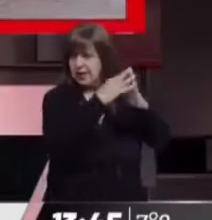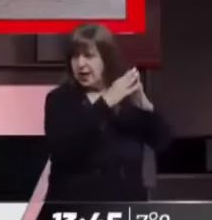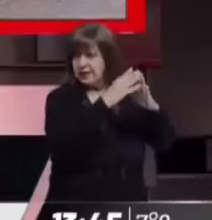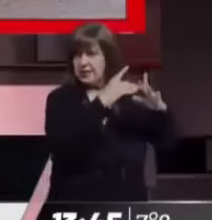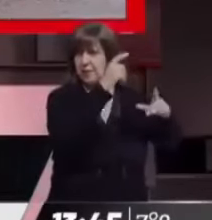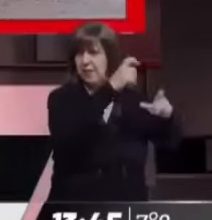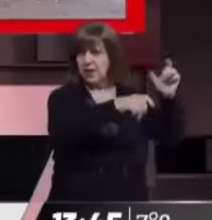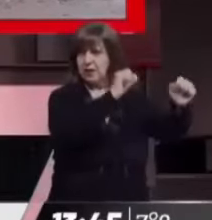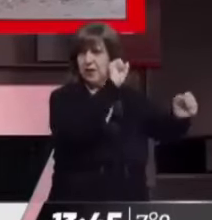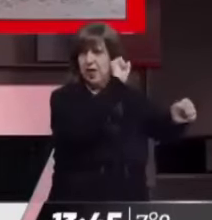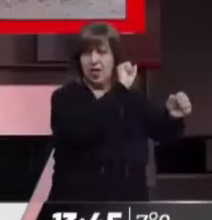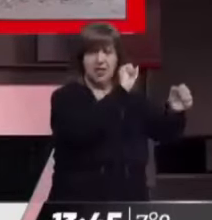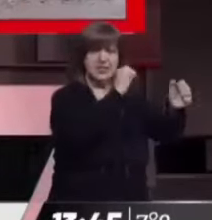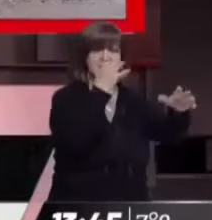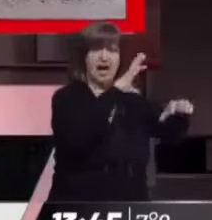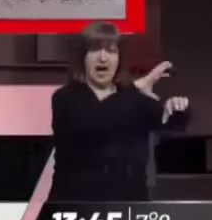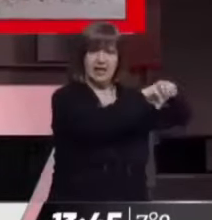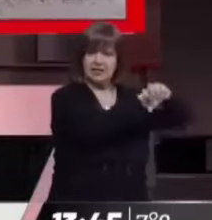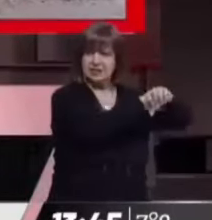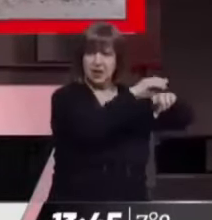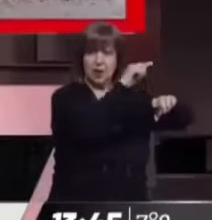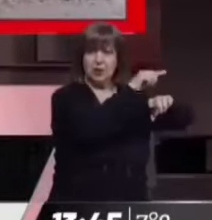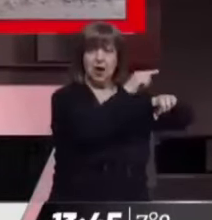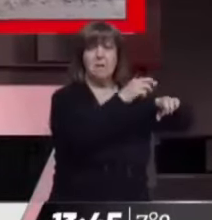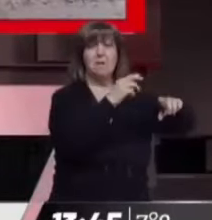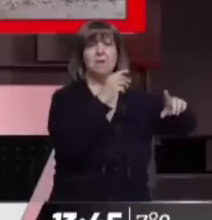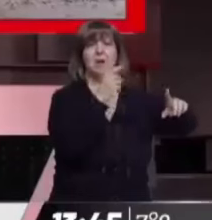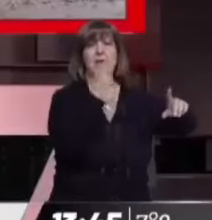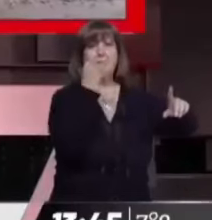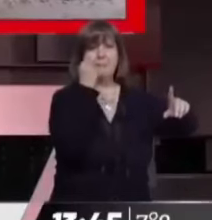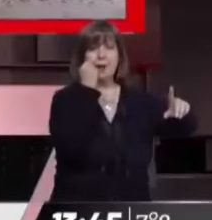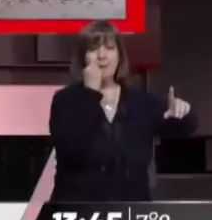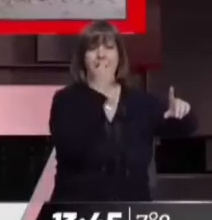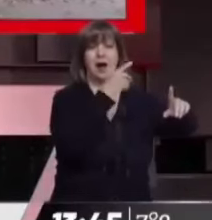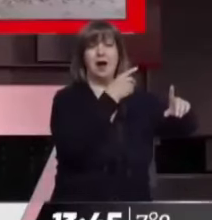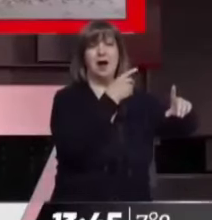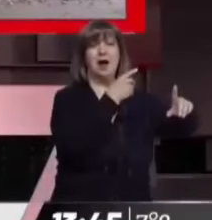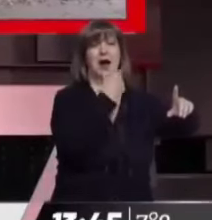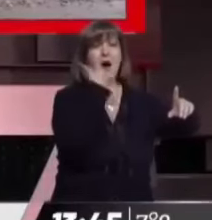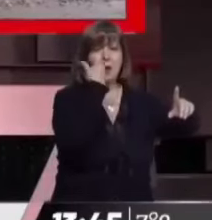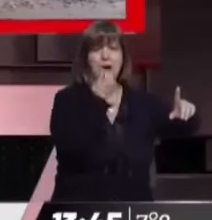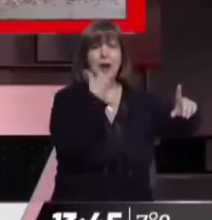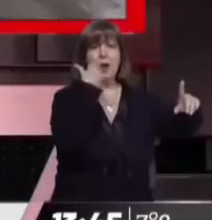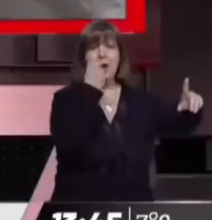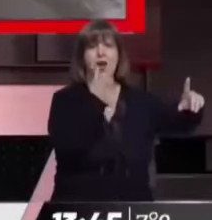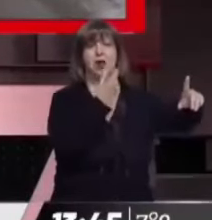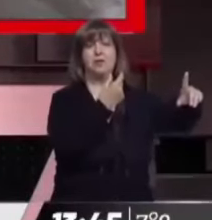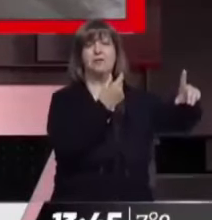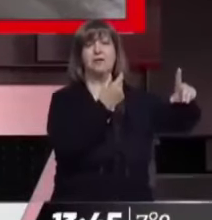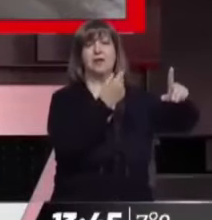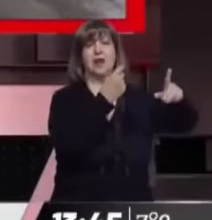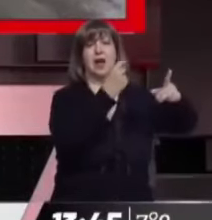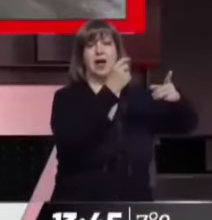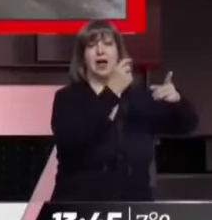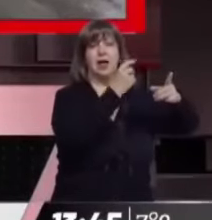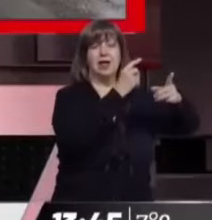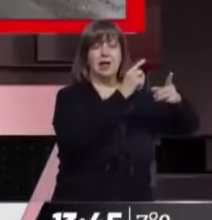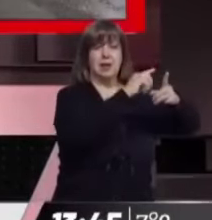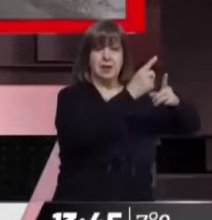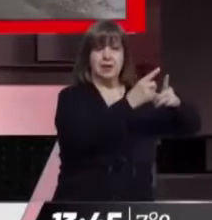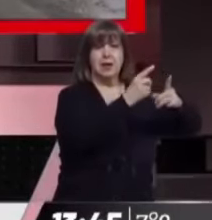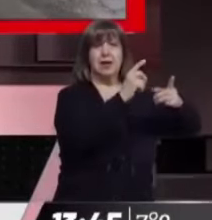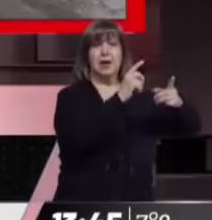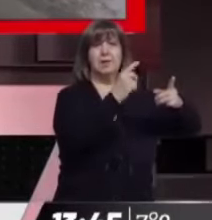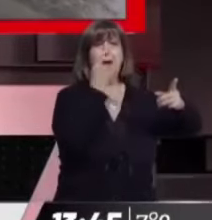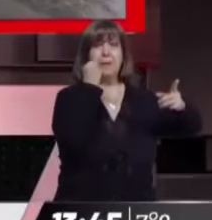el padre de la mujer que estuvo privada de la libertad, de la joven, que la pareja de ella